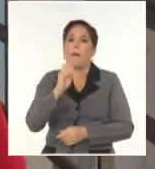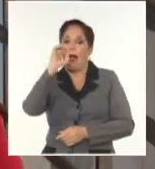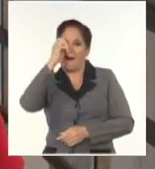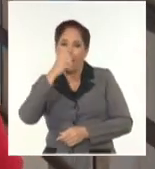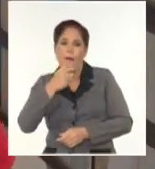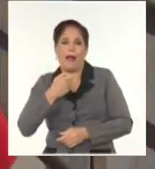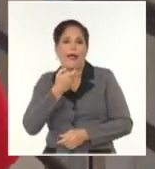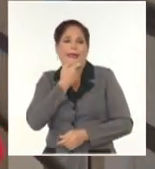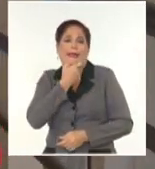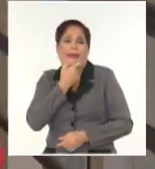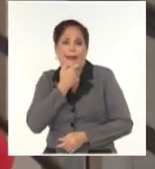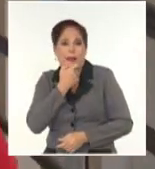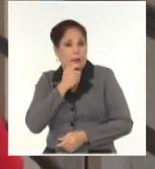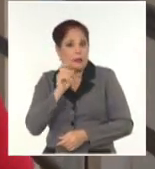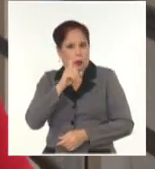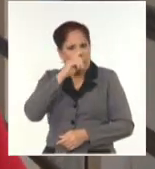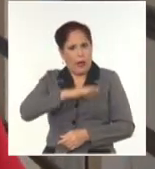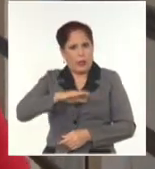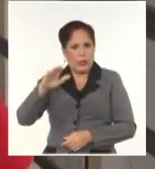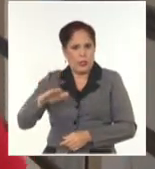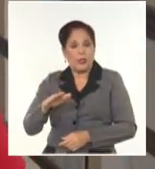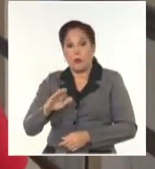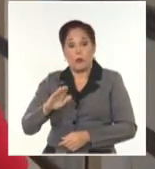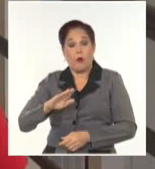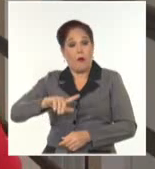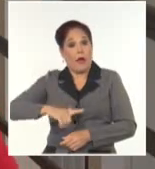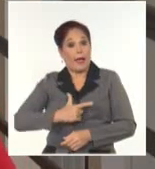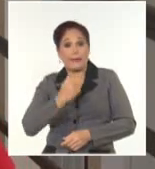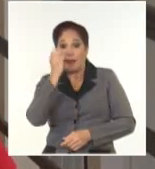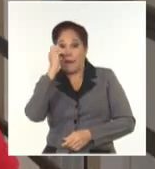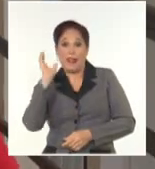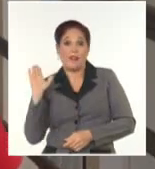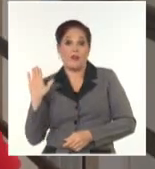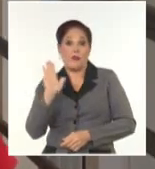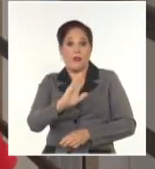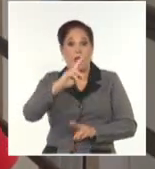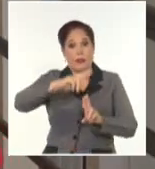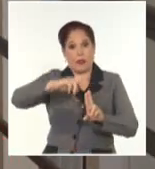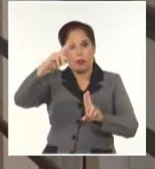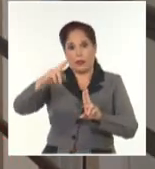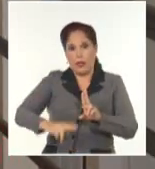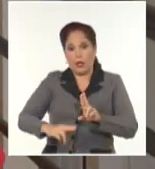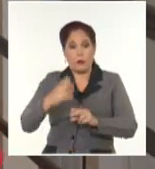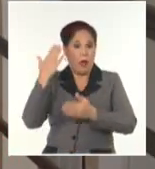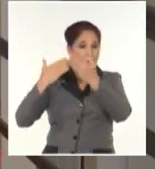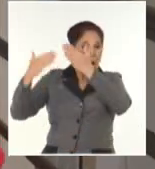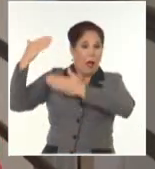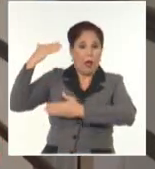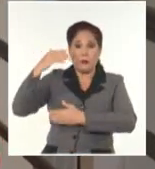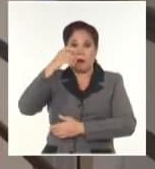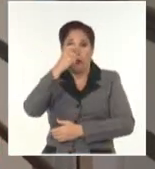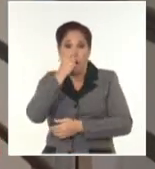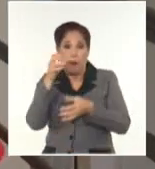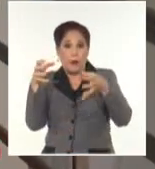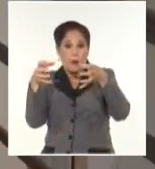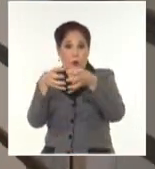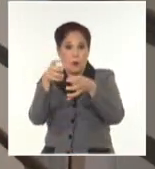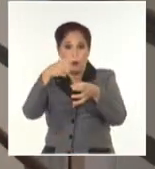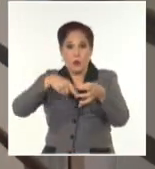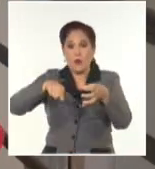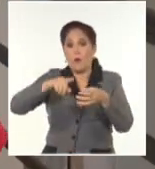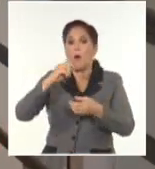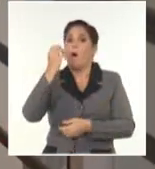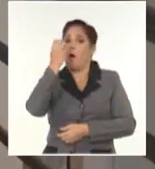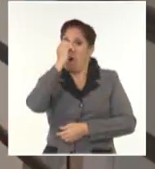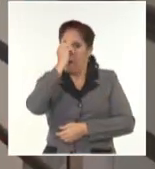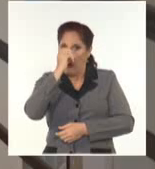animar fiestas infantiles, todo lo contrario, el arte del payaso viene de las salas teatrales. Ya William Shakespeare en su compañía tenía clowns que